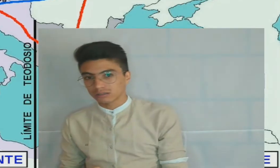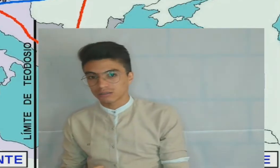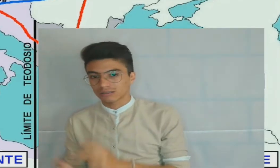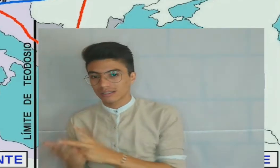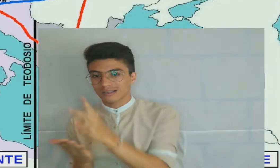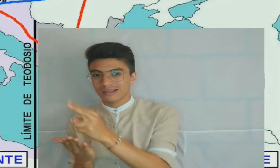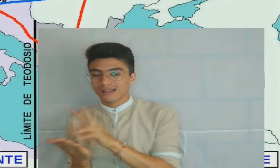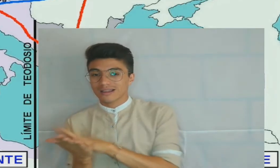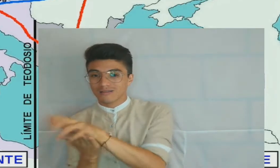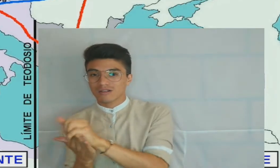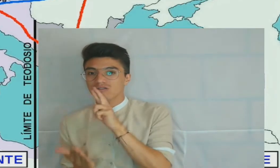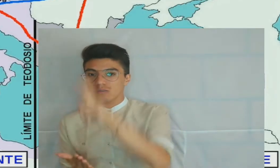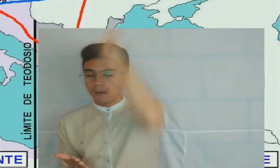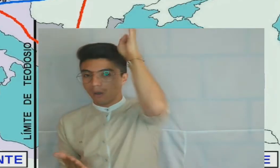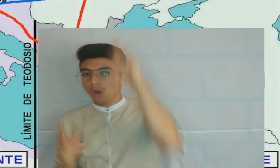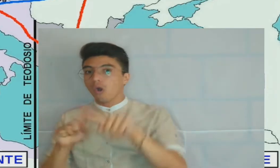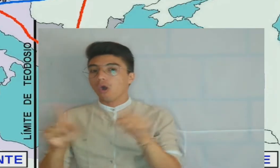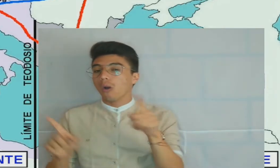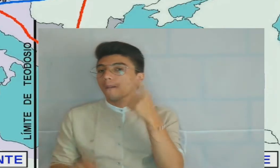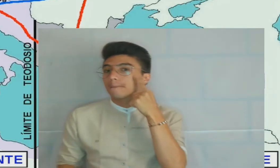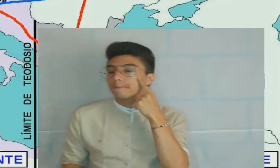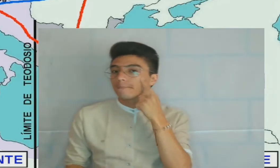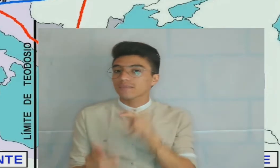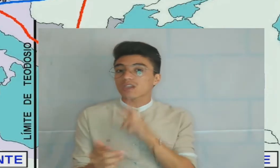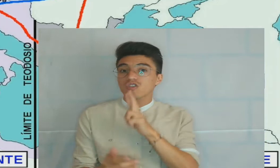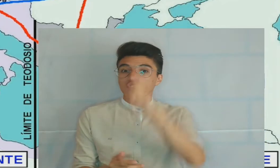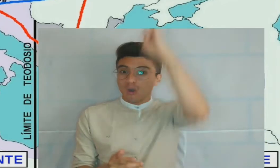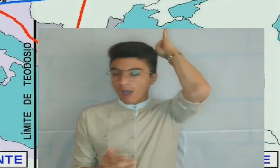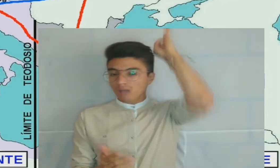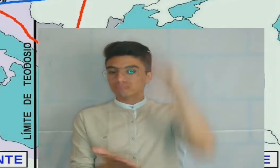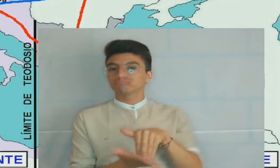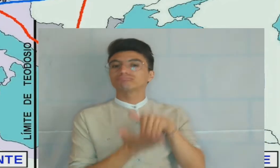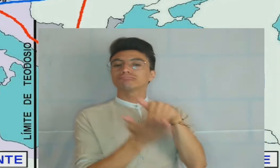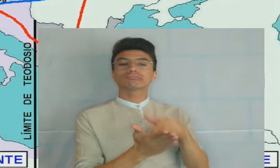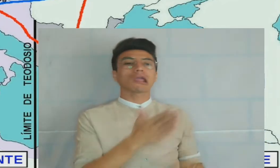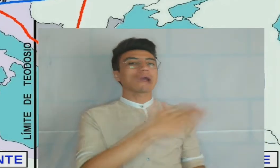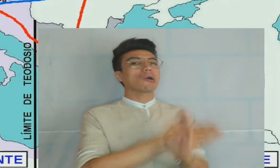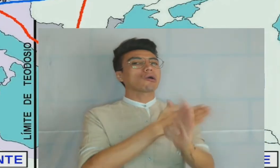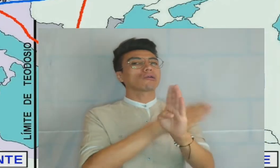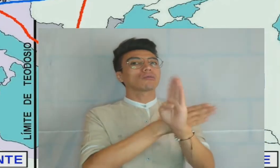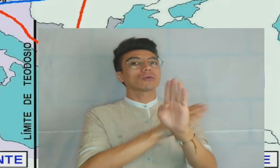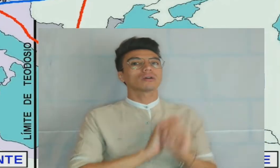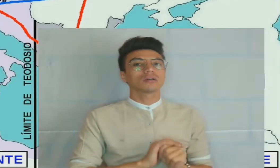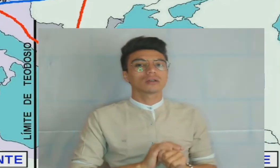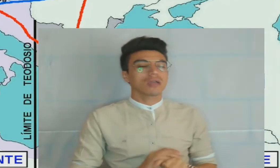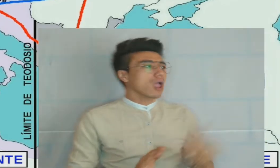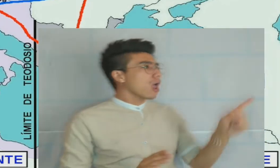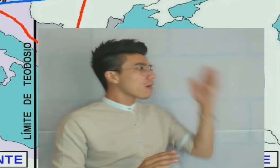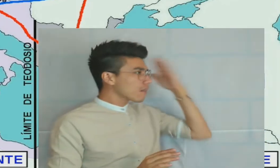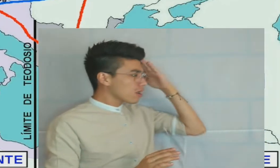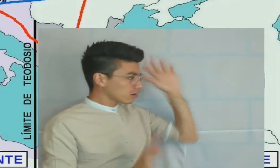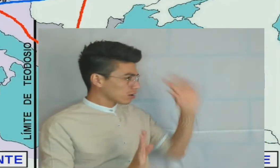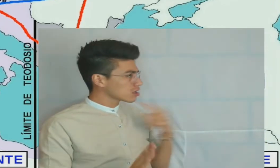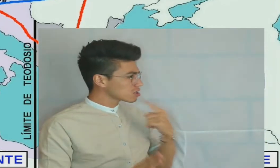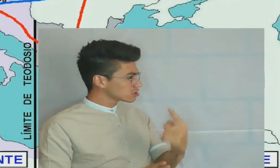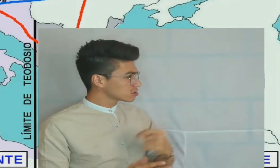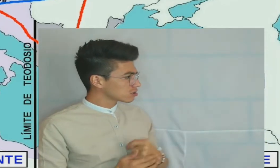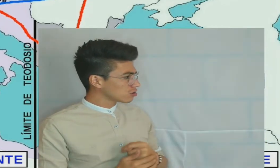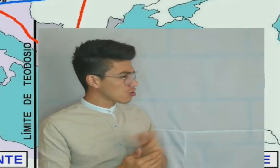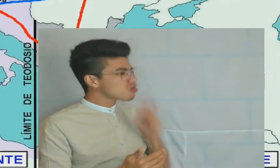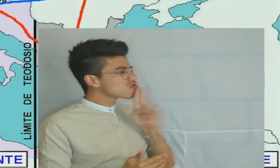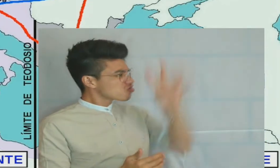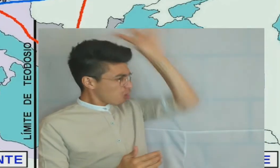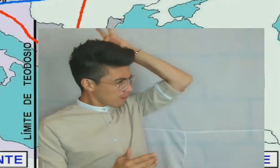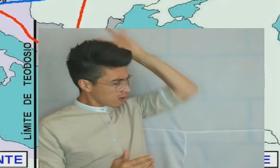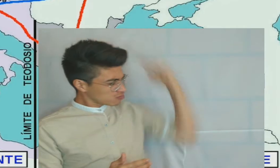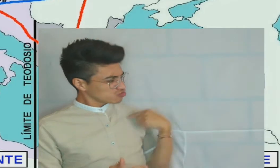ella, pero para nada, la influencia de Roma era tan poderosa que sobrevivió a la caída de su imperio. ¿Pero qué dices, tío?